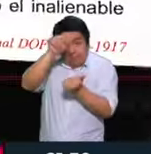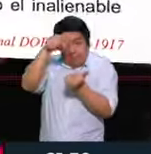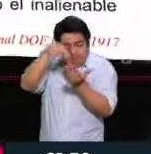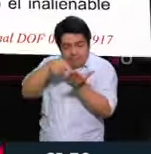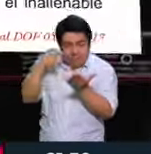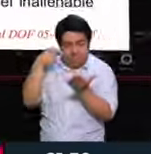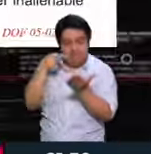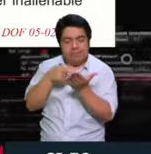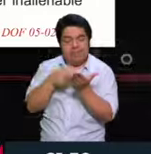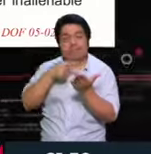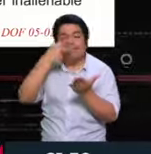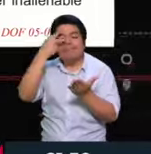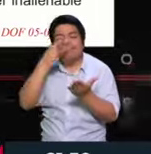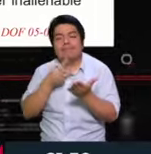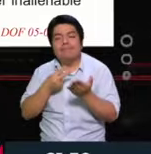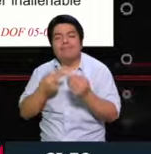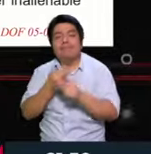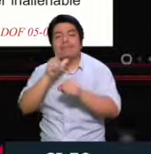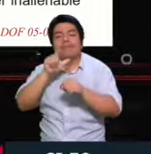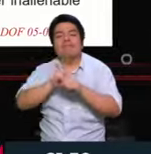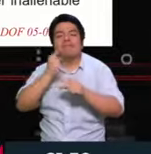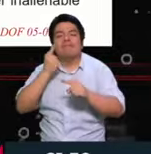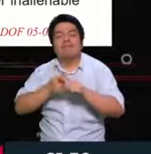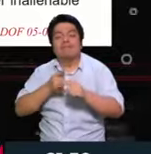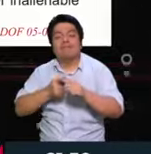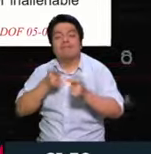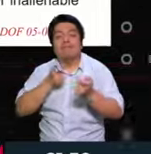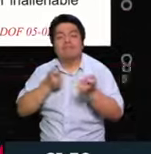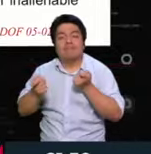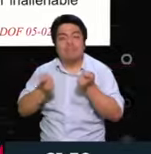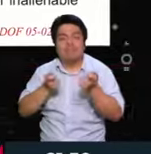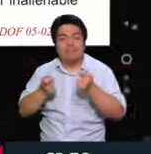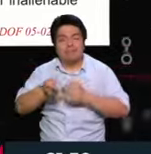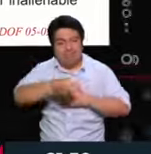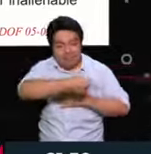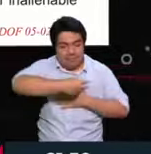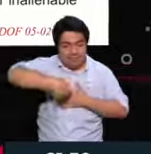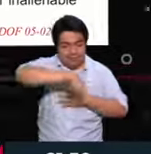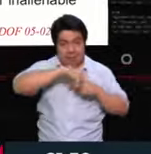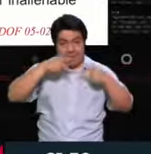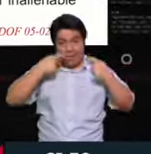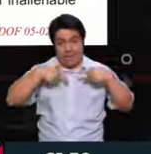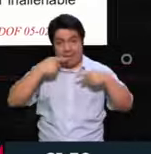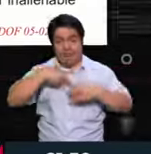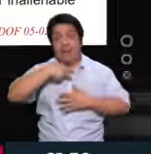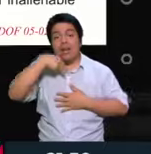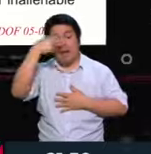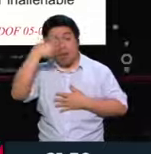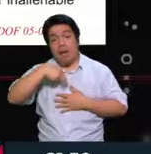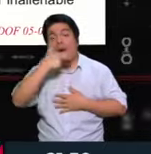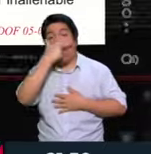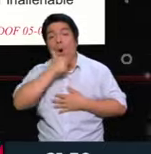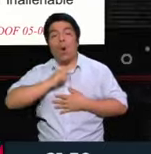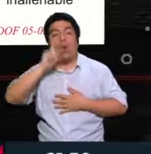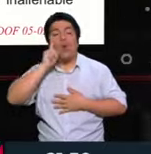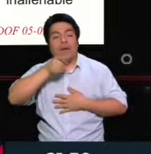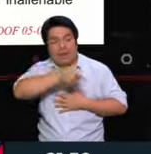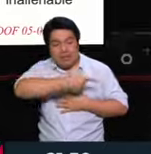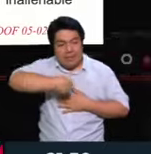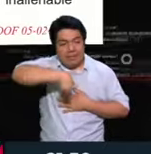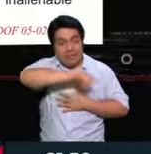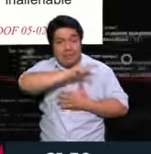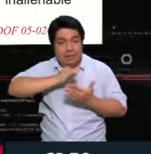la soberanía nacional reside esencial y originariamente en el pueblo. Todo poder público dimana del pueblo y